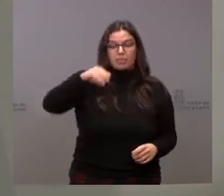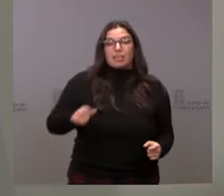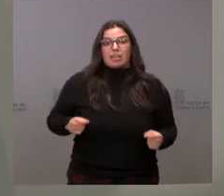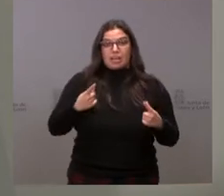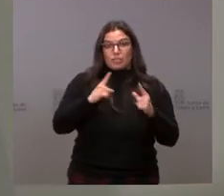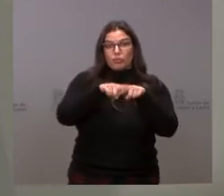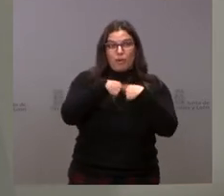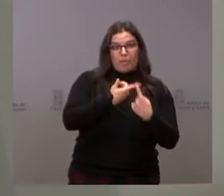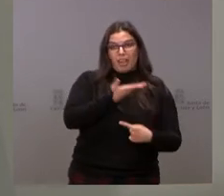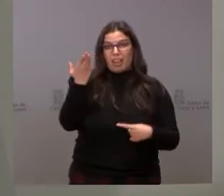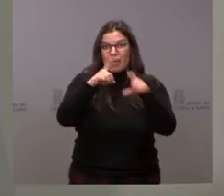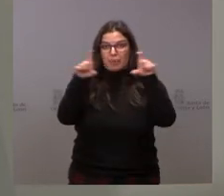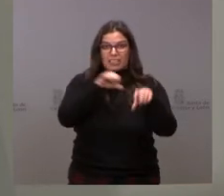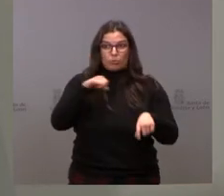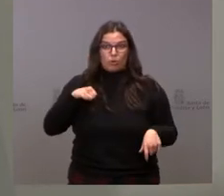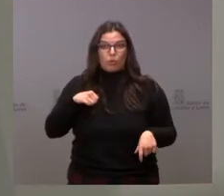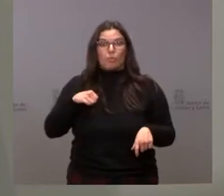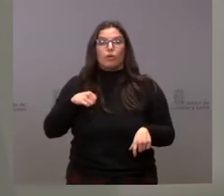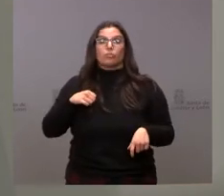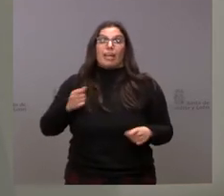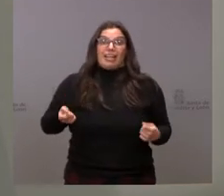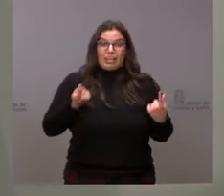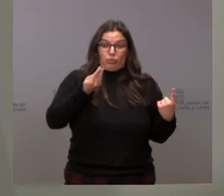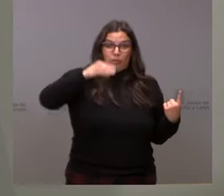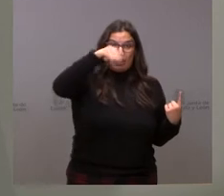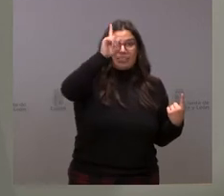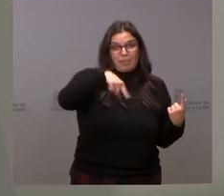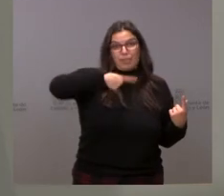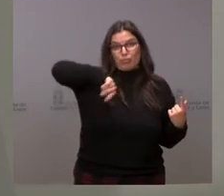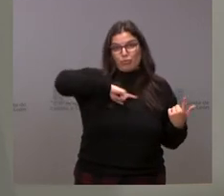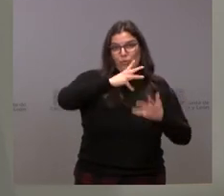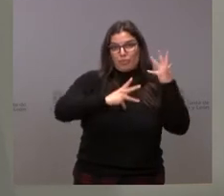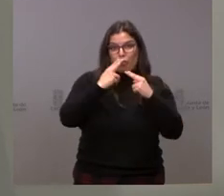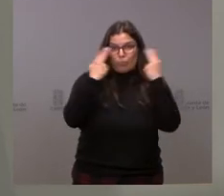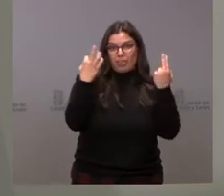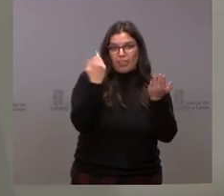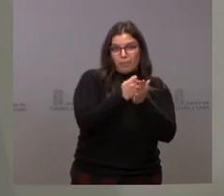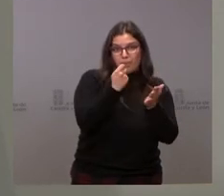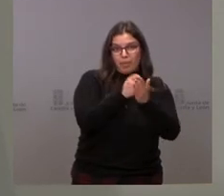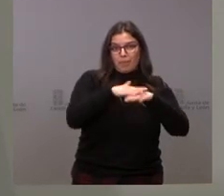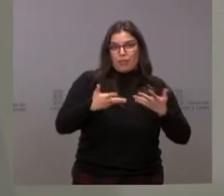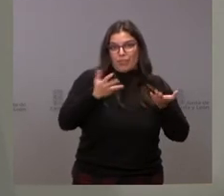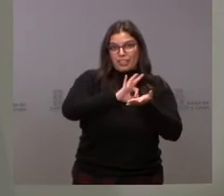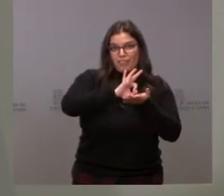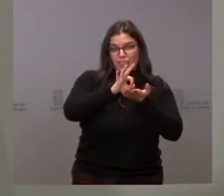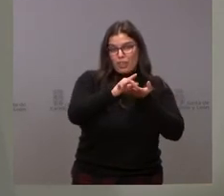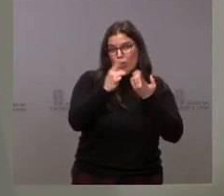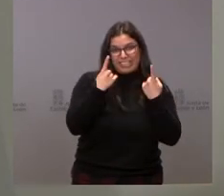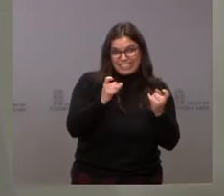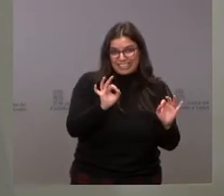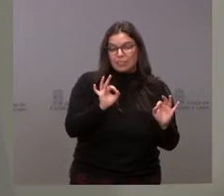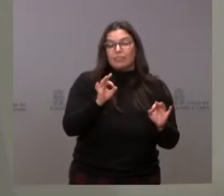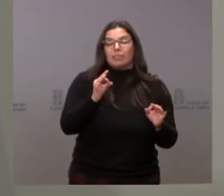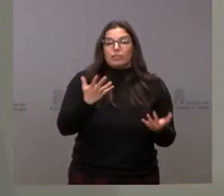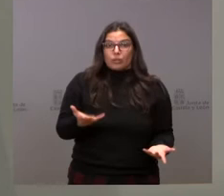familias empresas autónomos y pymes también lo estamos soportando la administración pública en la prestación de los servicios esenciales y de esta